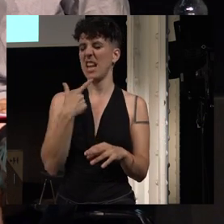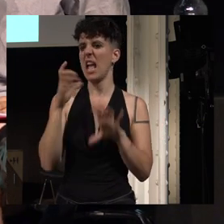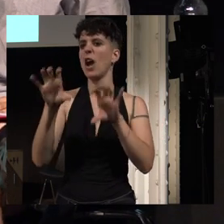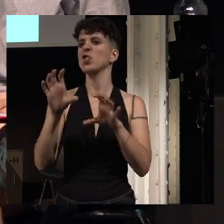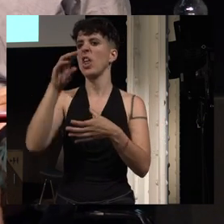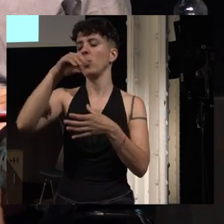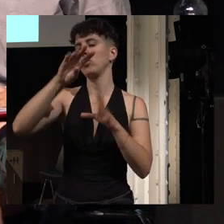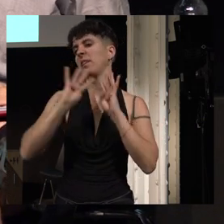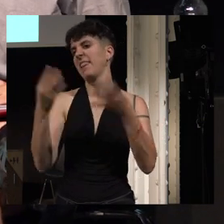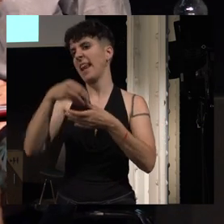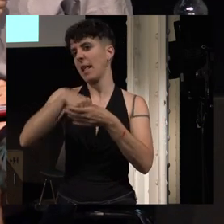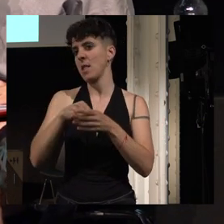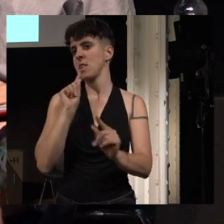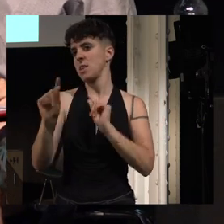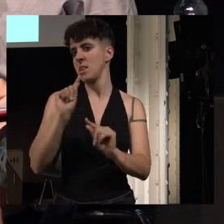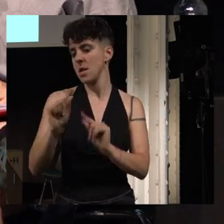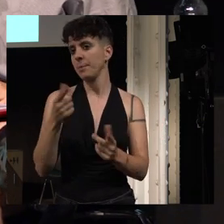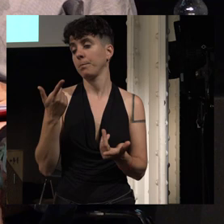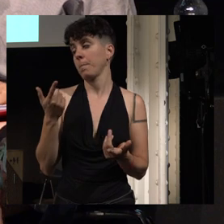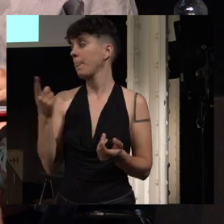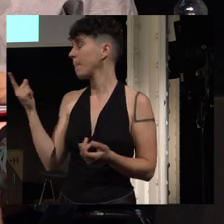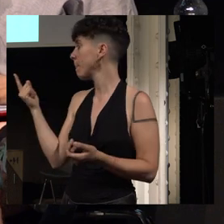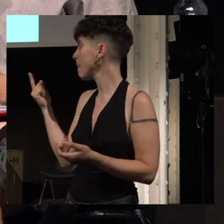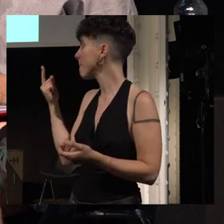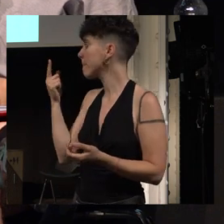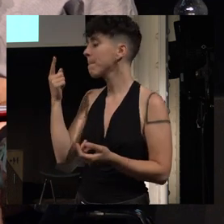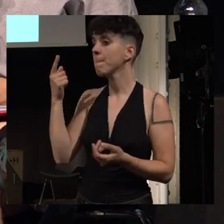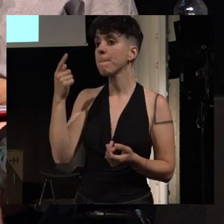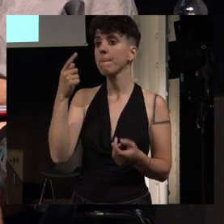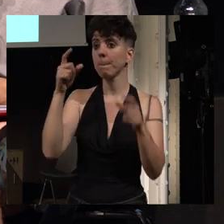yo, sobre esto...